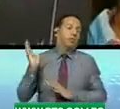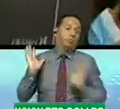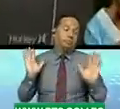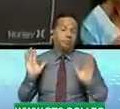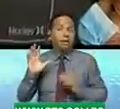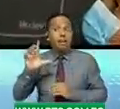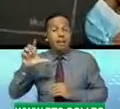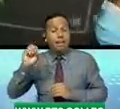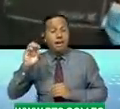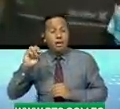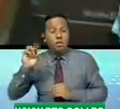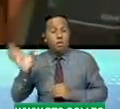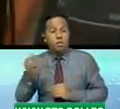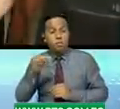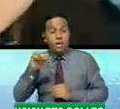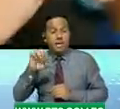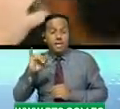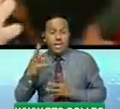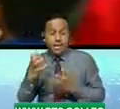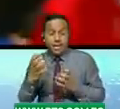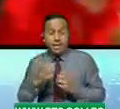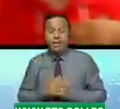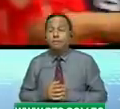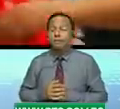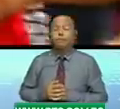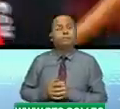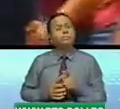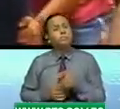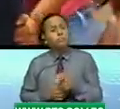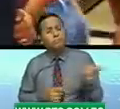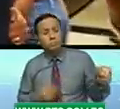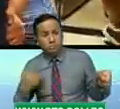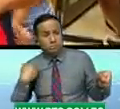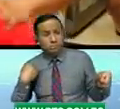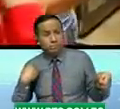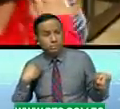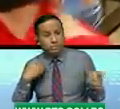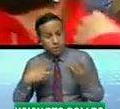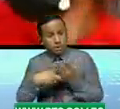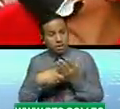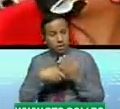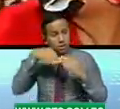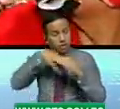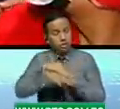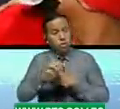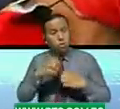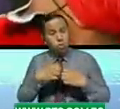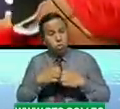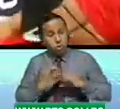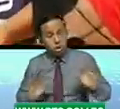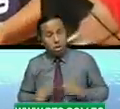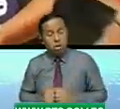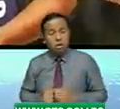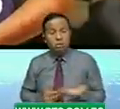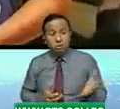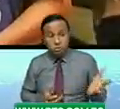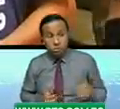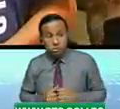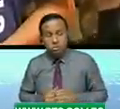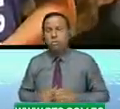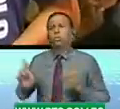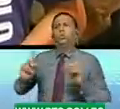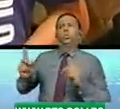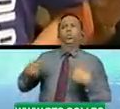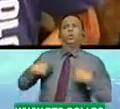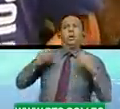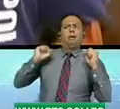Messi. Muchísimas gracias. Por acá ya tienen la entrada para el partido. ¿Va mañana a ver a la selección o no alcanzó la entrada? No, están muy